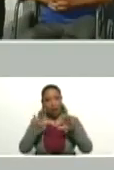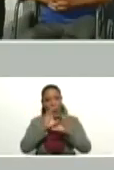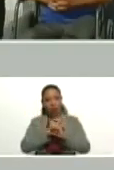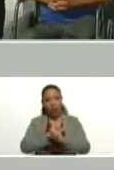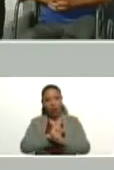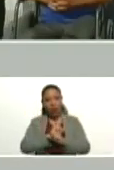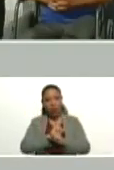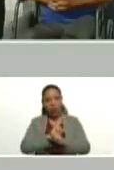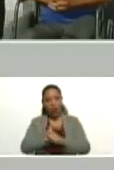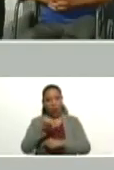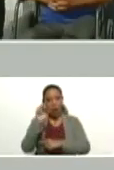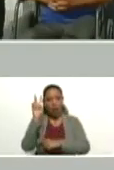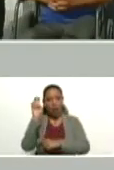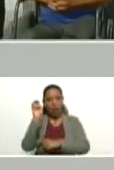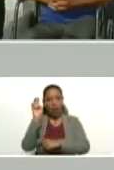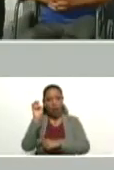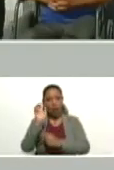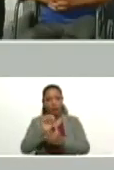viernes.